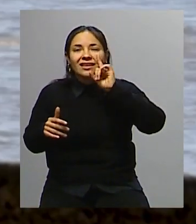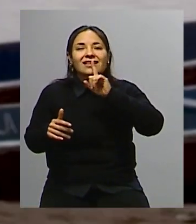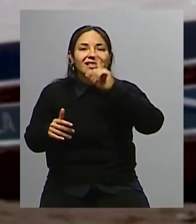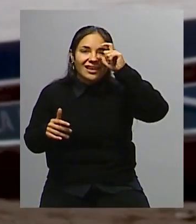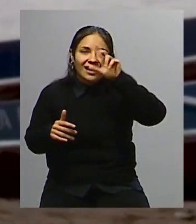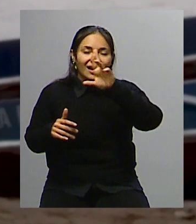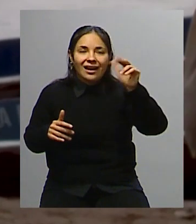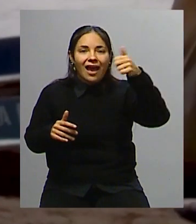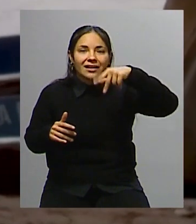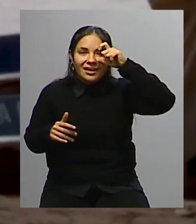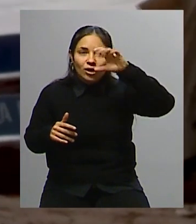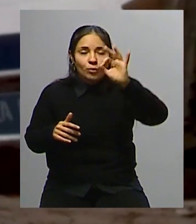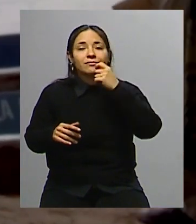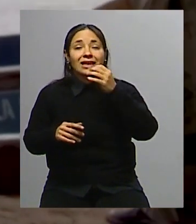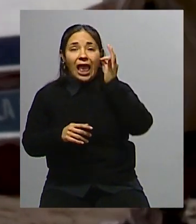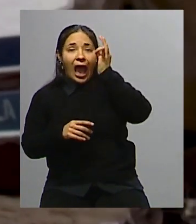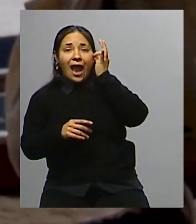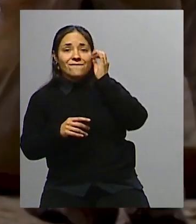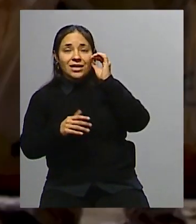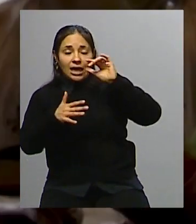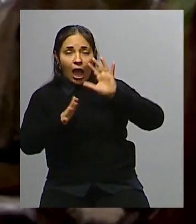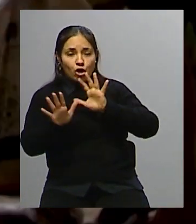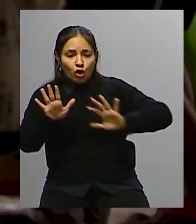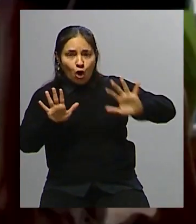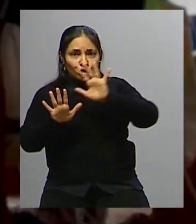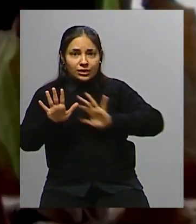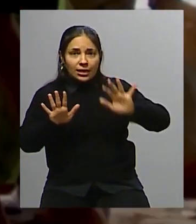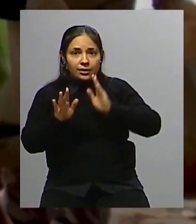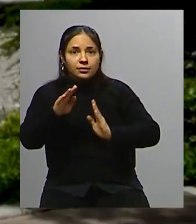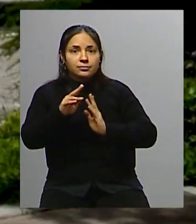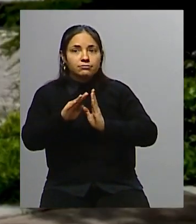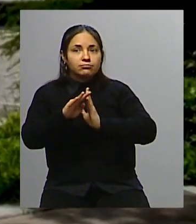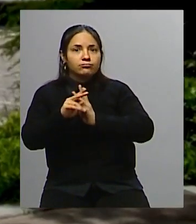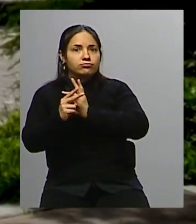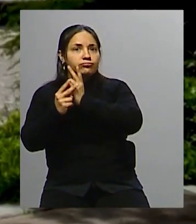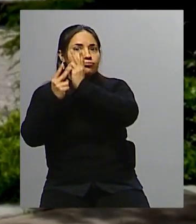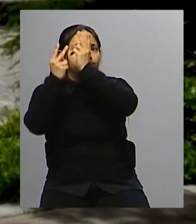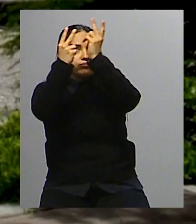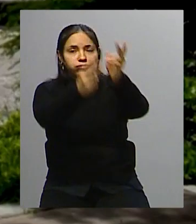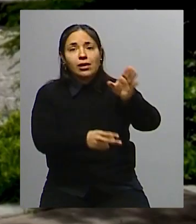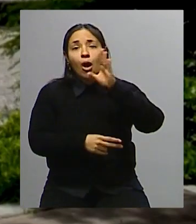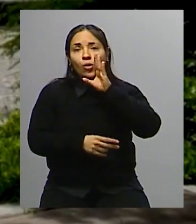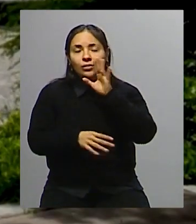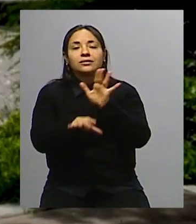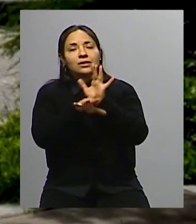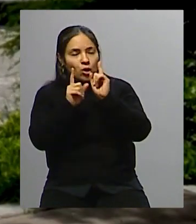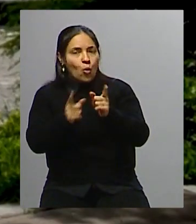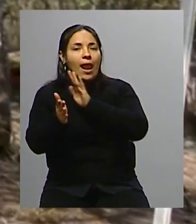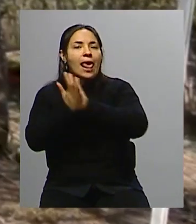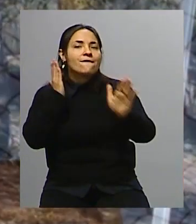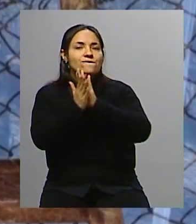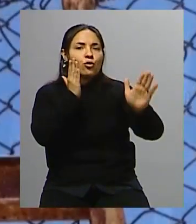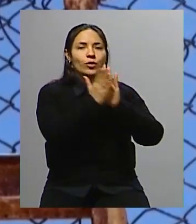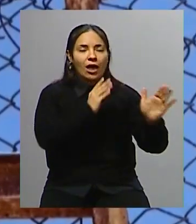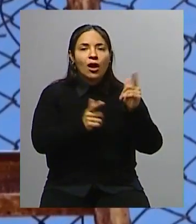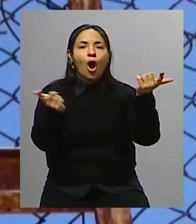aquellos que vienen desde el continente africano llegar a Estados Unidos, terminan llegando en condición de refugiados? Hay distintas